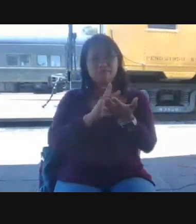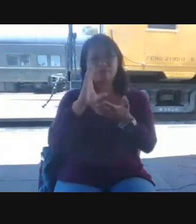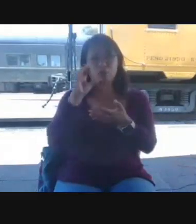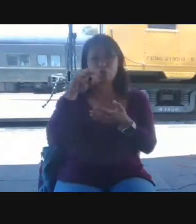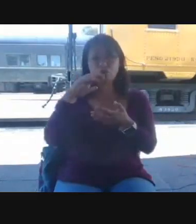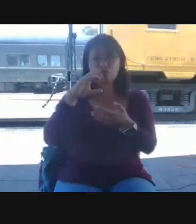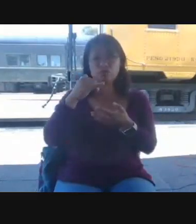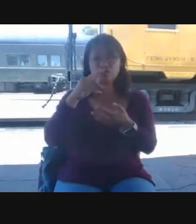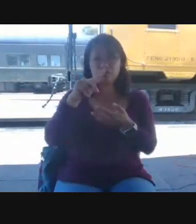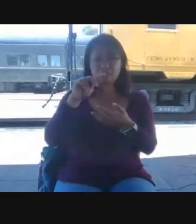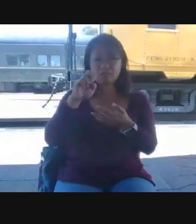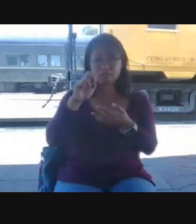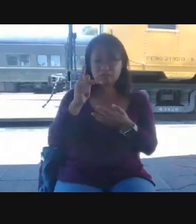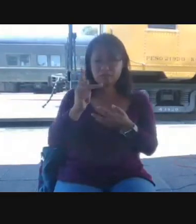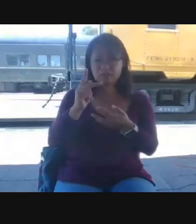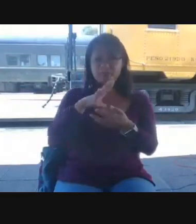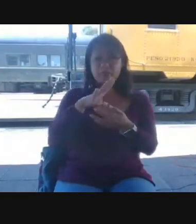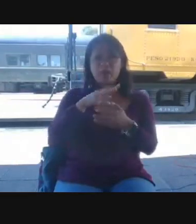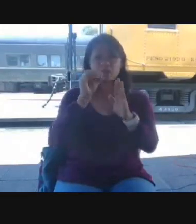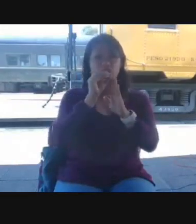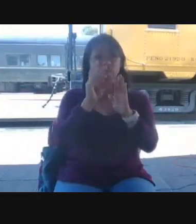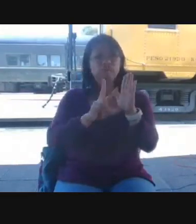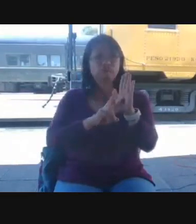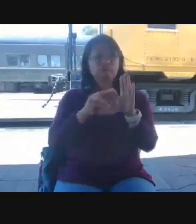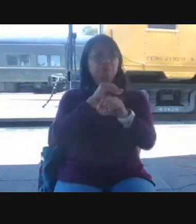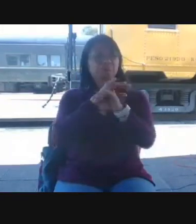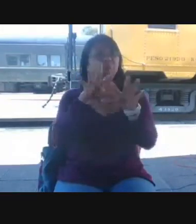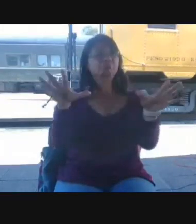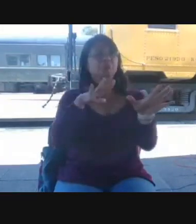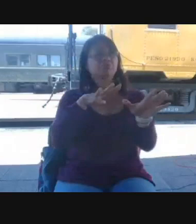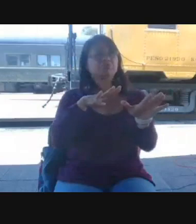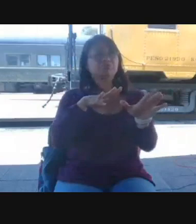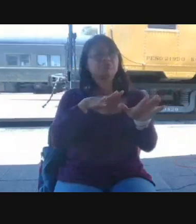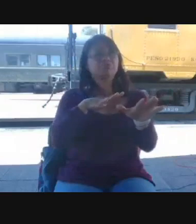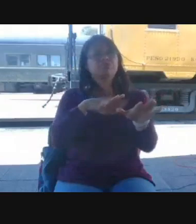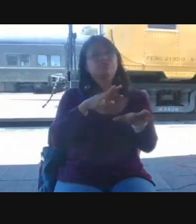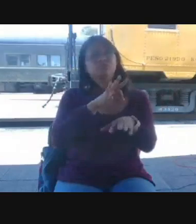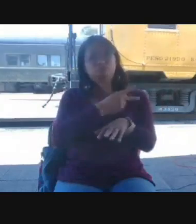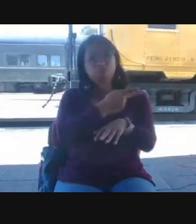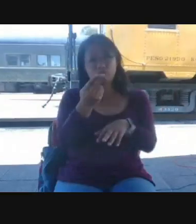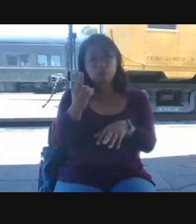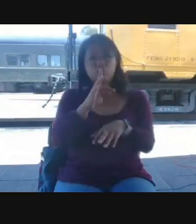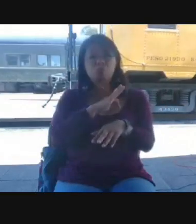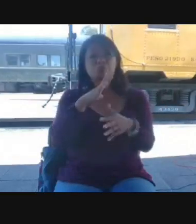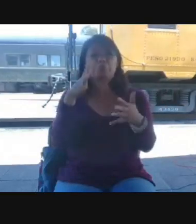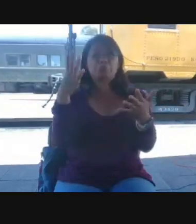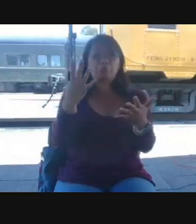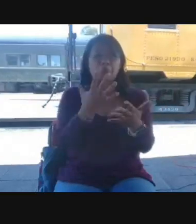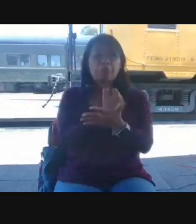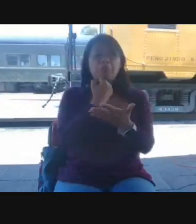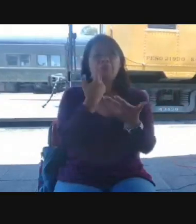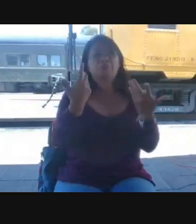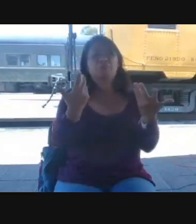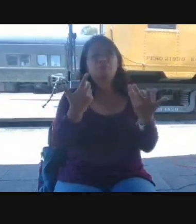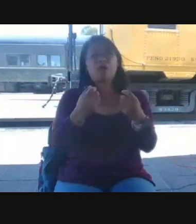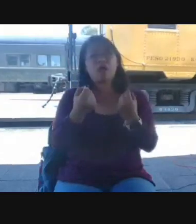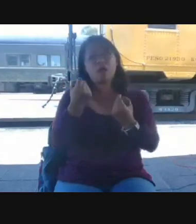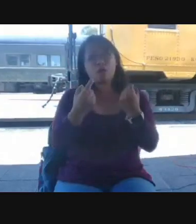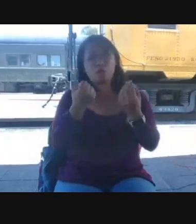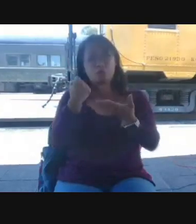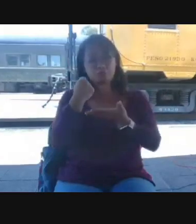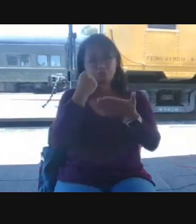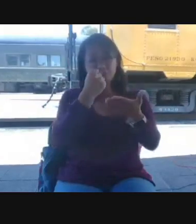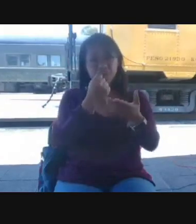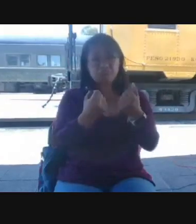Ciencia y Tecnología. Tenemos varias convocatorias abiertas en las que ustedes pueden ganar algún premio. Algunos son en efectivo, algunos